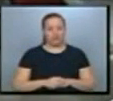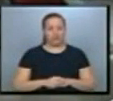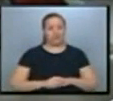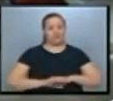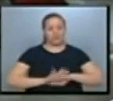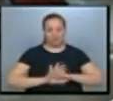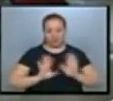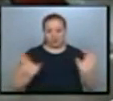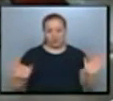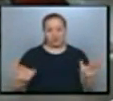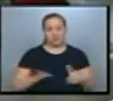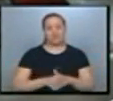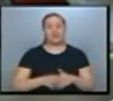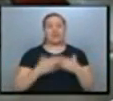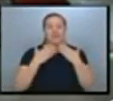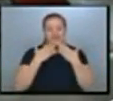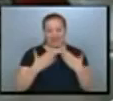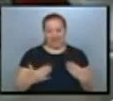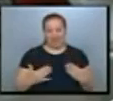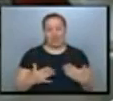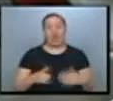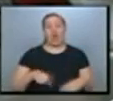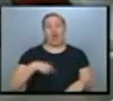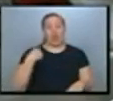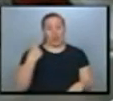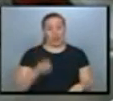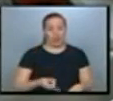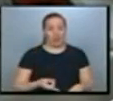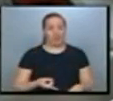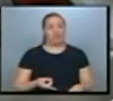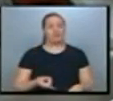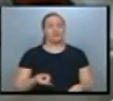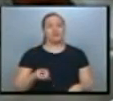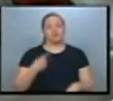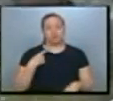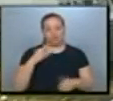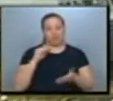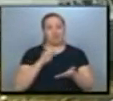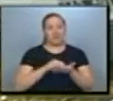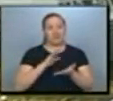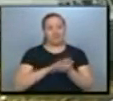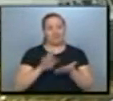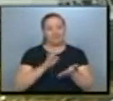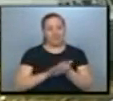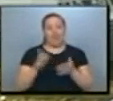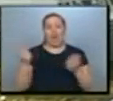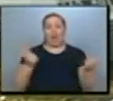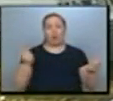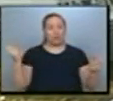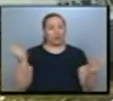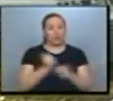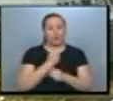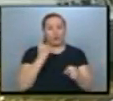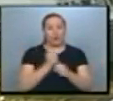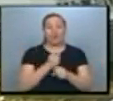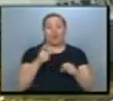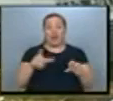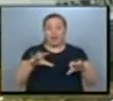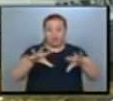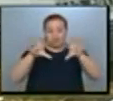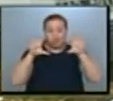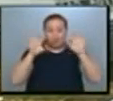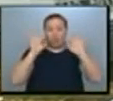Bueno, ahí está. Le agradecemos a Yanina y después vamos a ir actualizando. Yo quedó muy roto el auto. Esos autos tienen todos los sistemas de seguridad. Mirá todos los